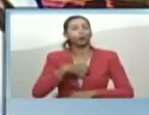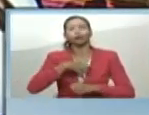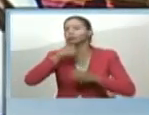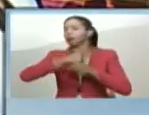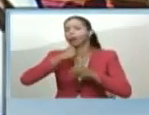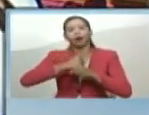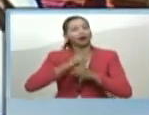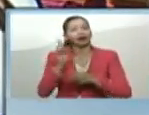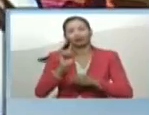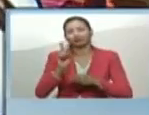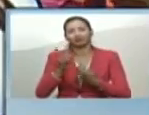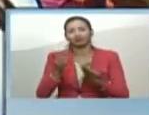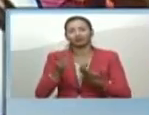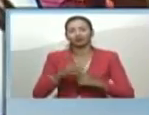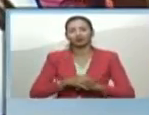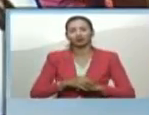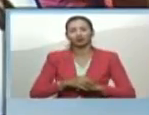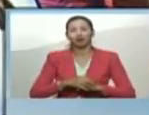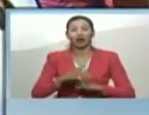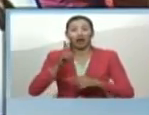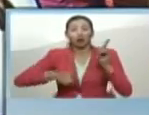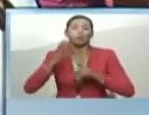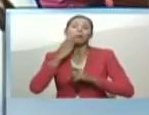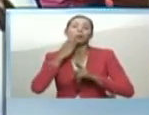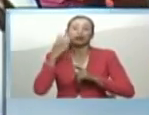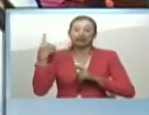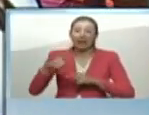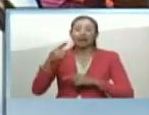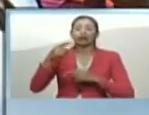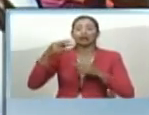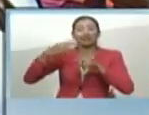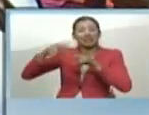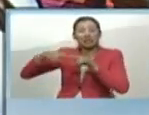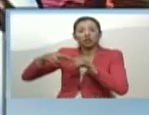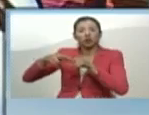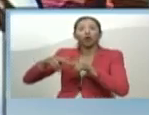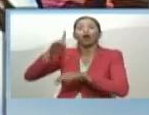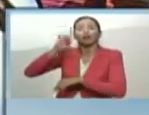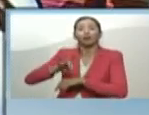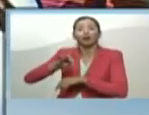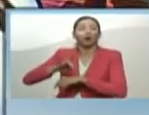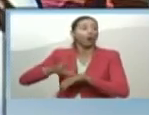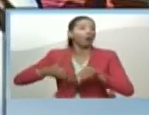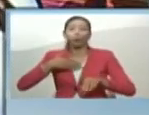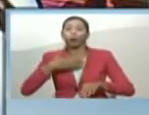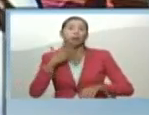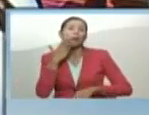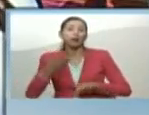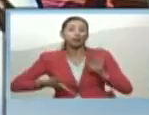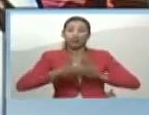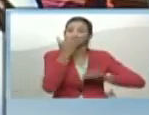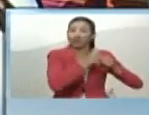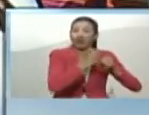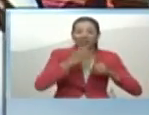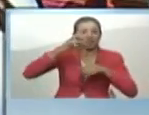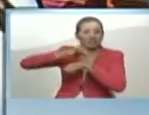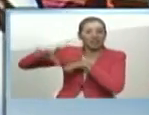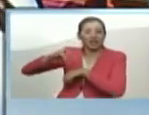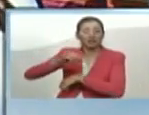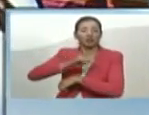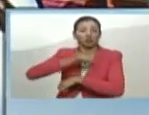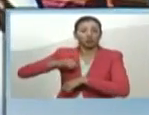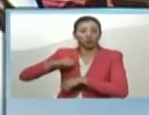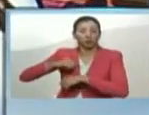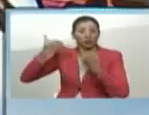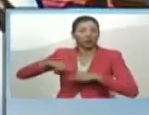laborar incluso que madres que tienen niños con discapacidad que no los pueden dejar solos porque tienen que cuidar a